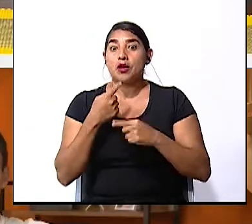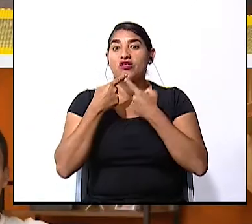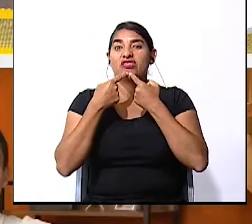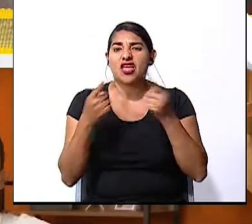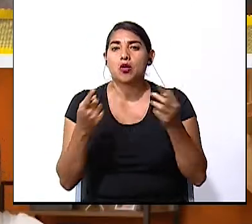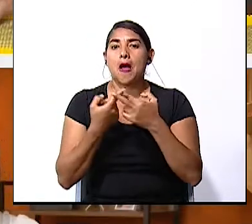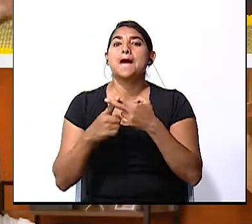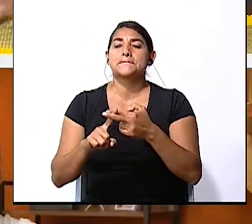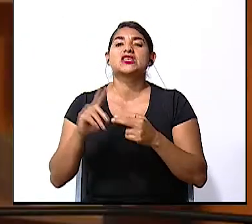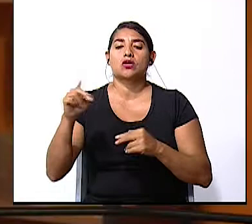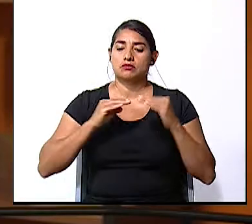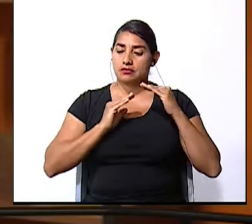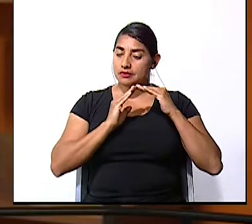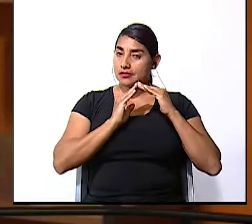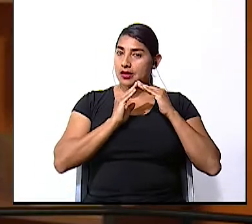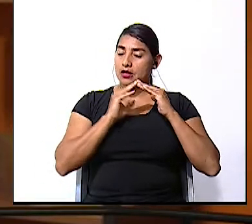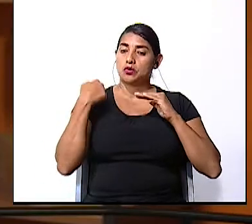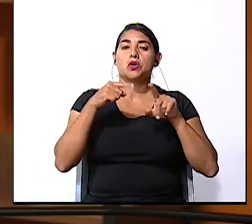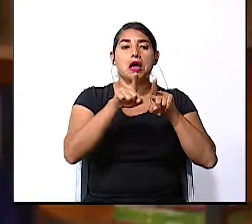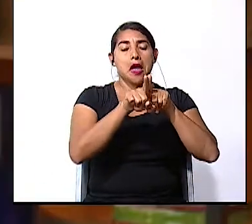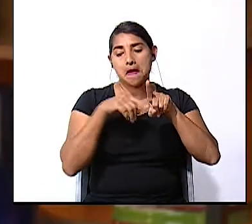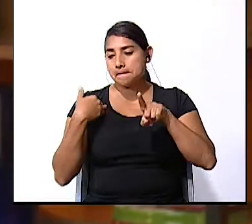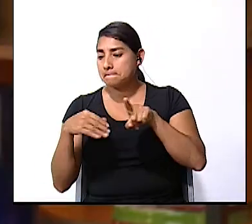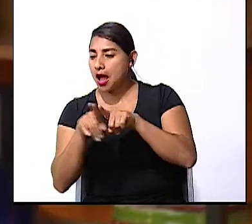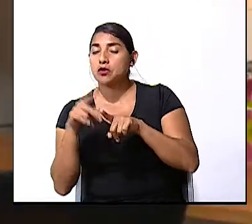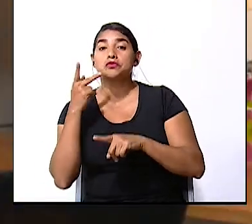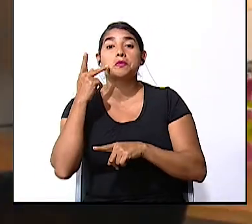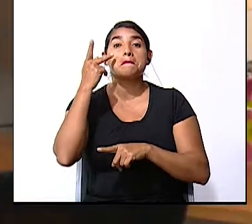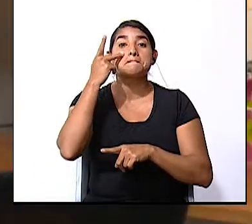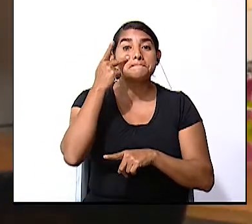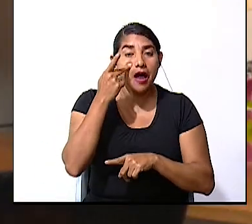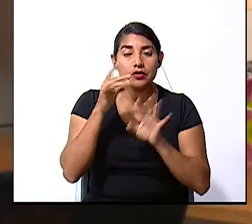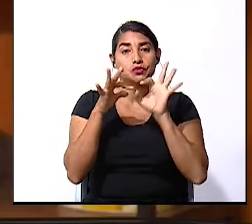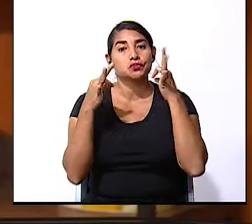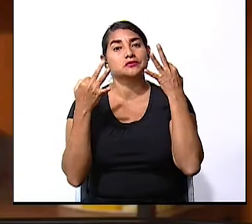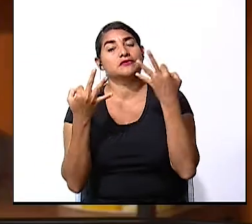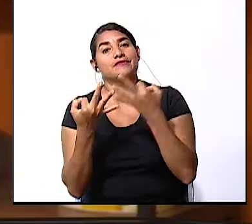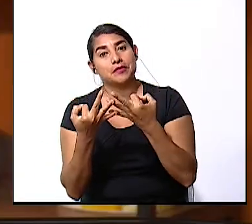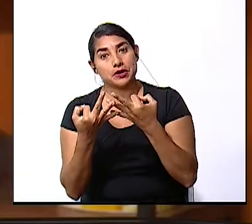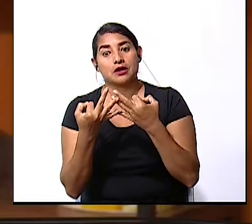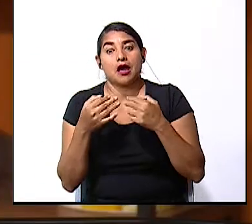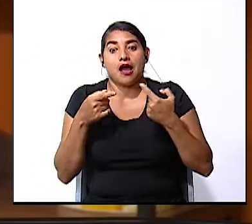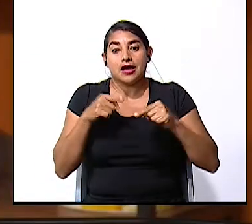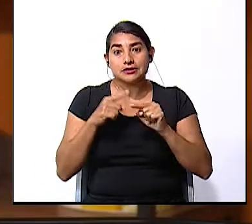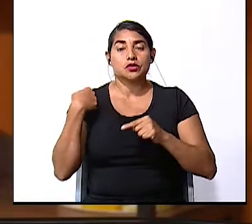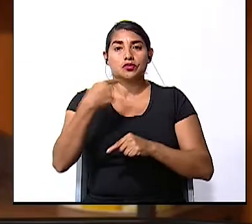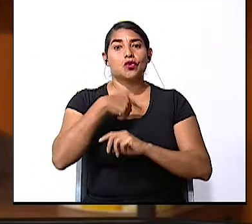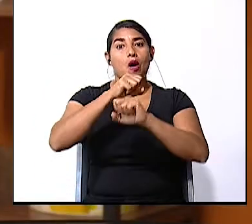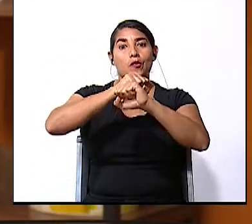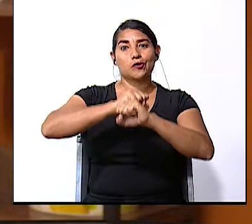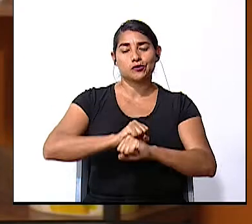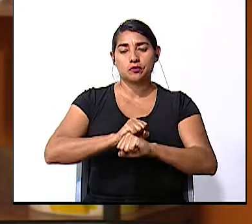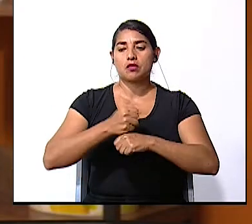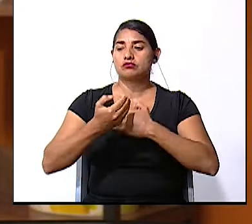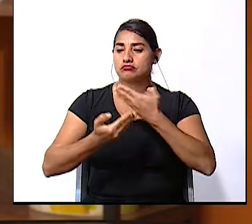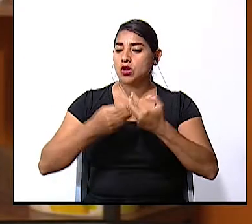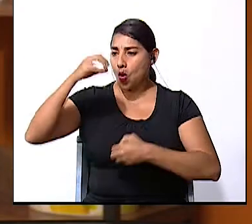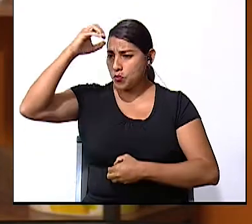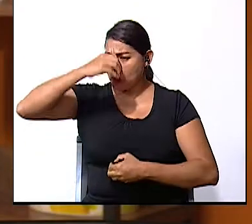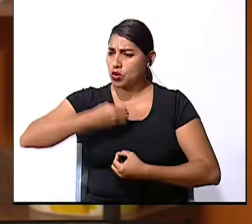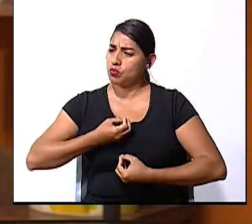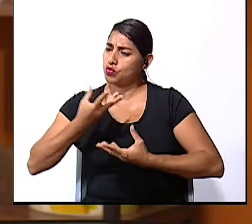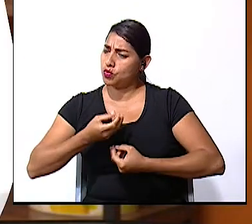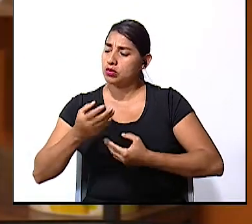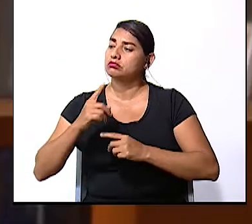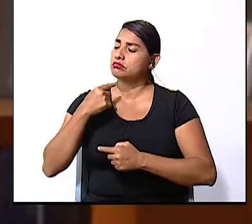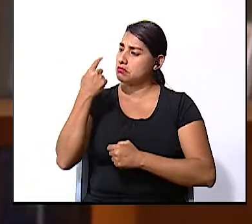empieza acá, en la casa, con tus hermanos, con tus papás, con tus familiares, porque así te vas acostumbrando a dar la opinión en momentos